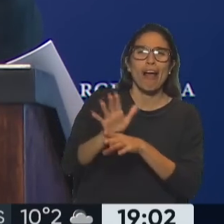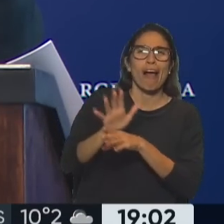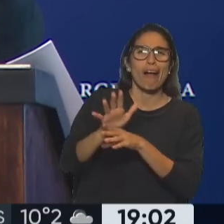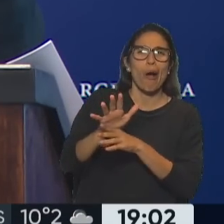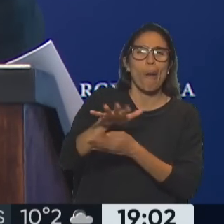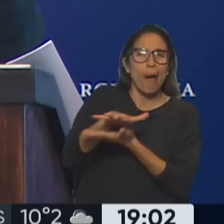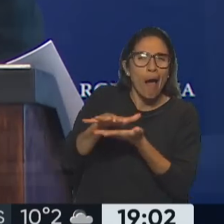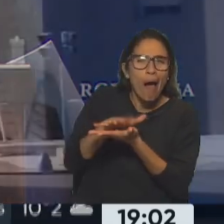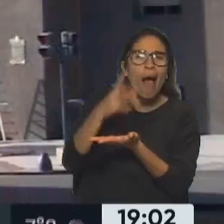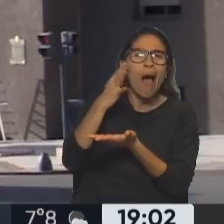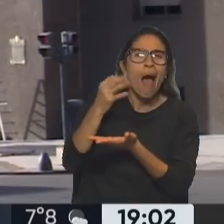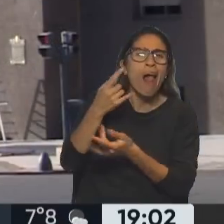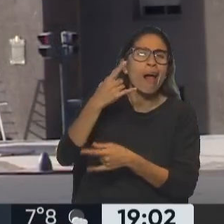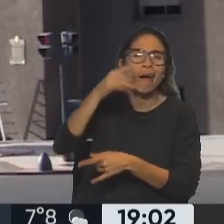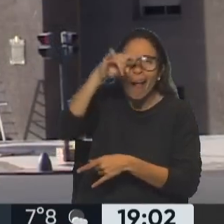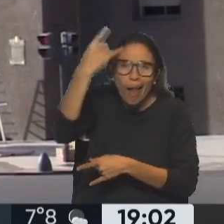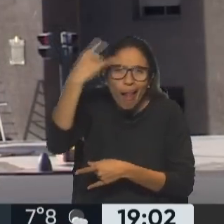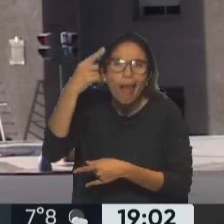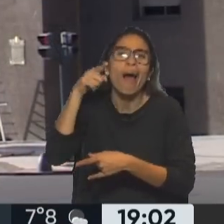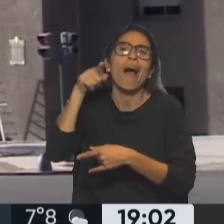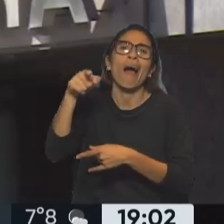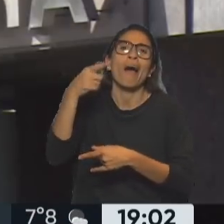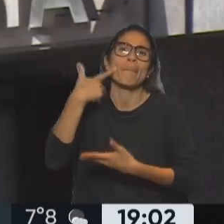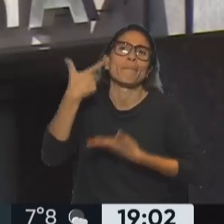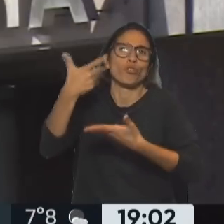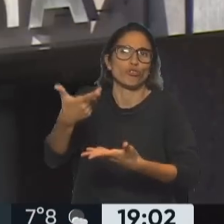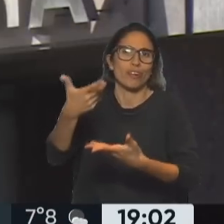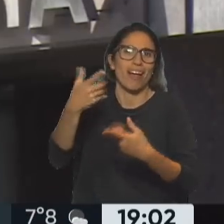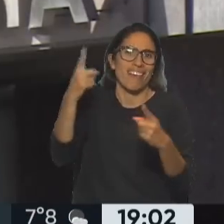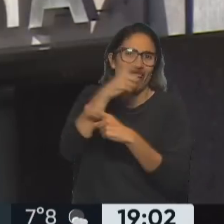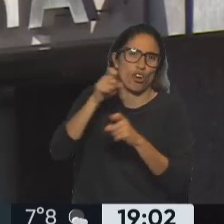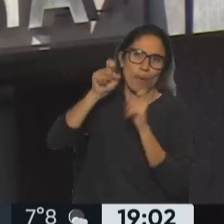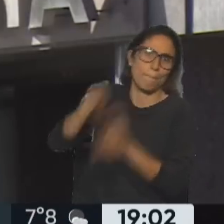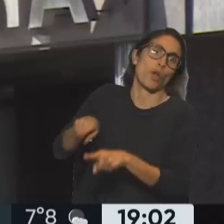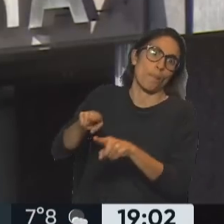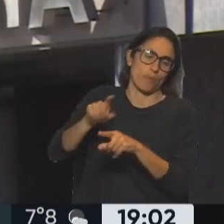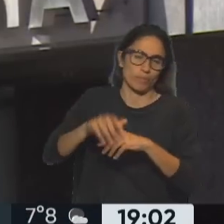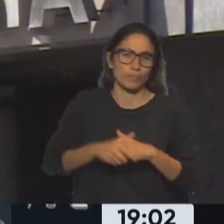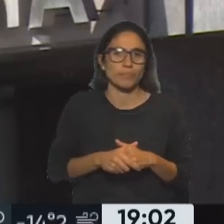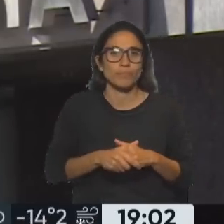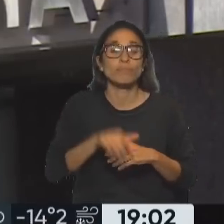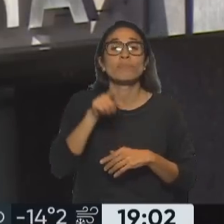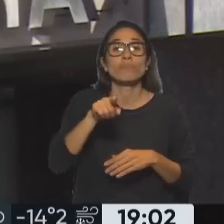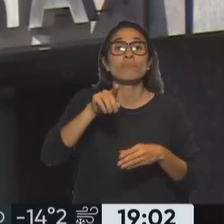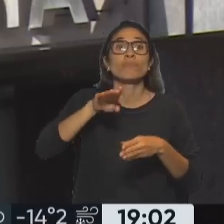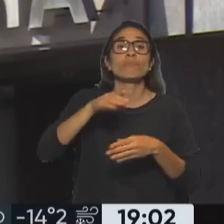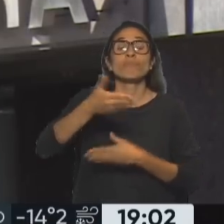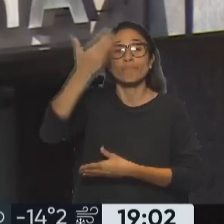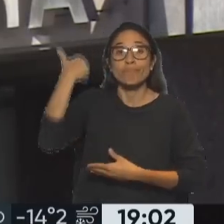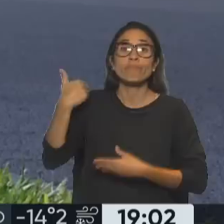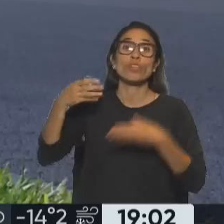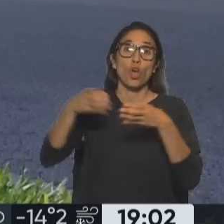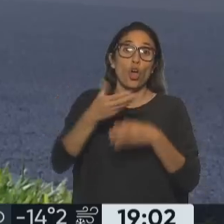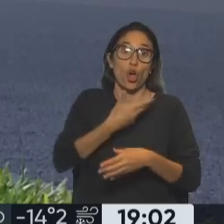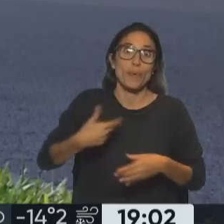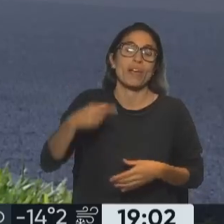falencias propias. La deuda argentina con el Fondo Monetario supera los 45 mil millones de dólares, producto de préstamos que tomó el gobierno de Macri, que superaron